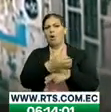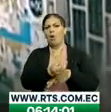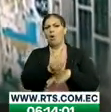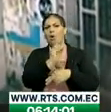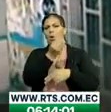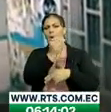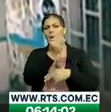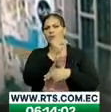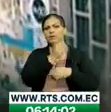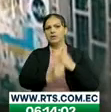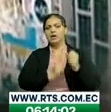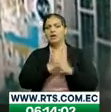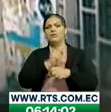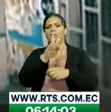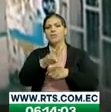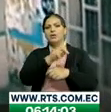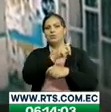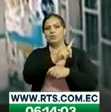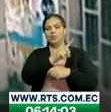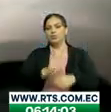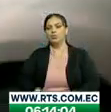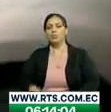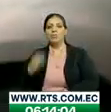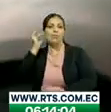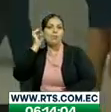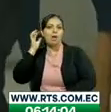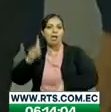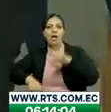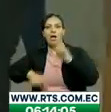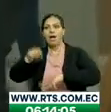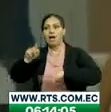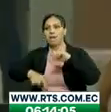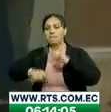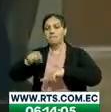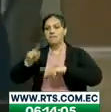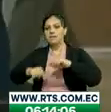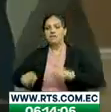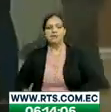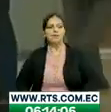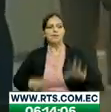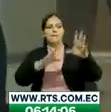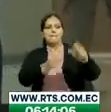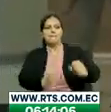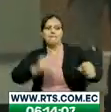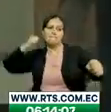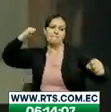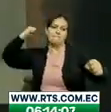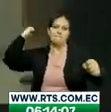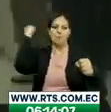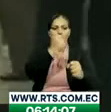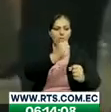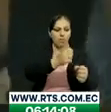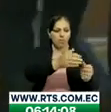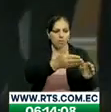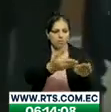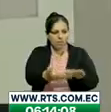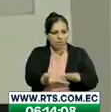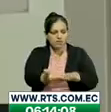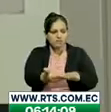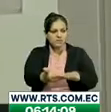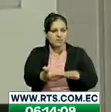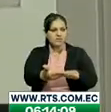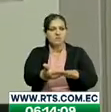fundas negras en el Guasmo, al sur de Guayaquil. Y la única procesada por el crimen fue llamada a la audiencia de